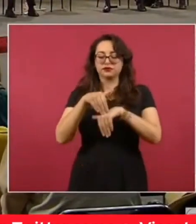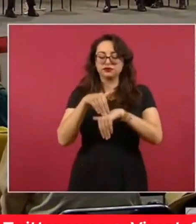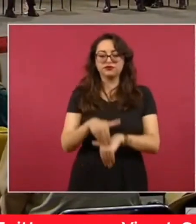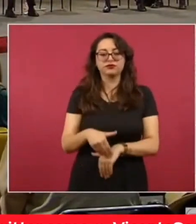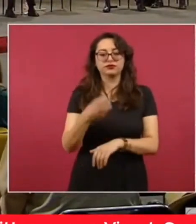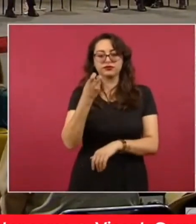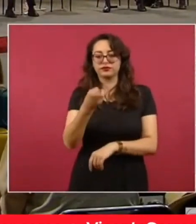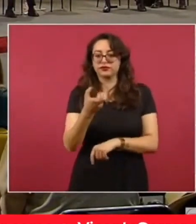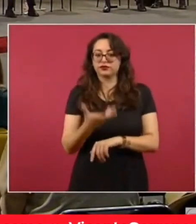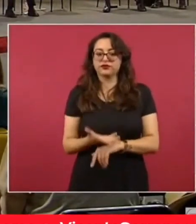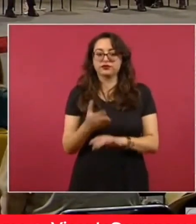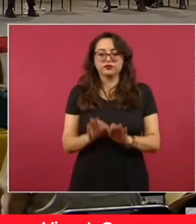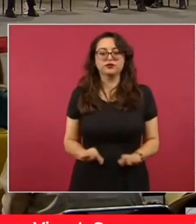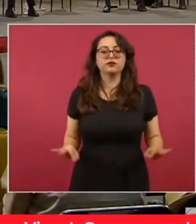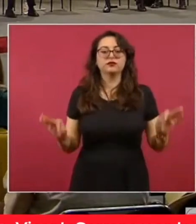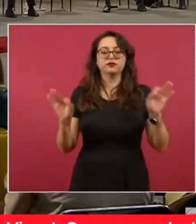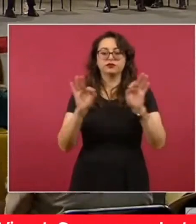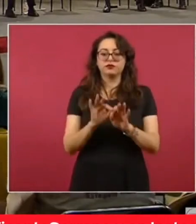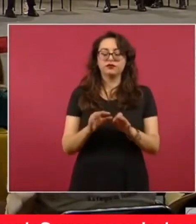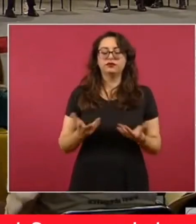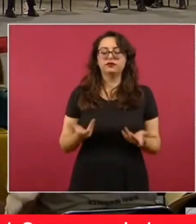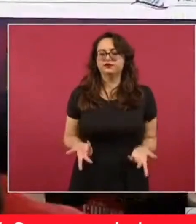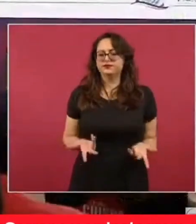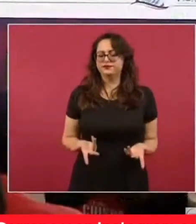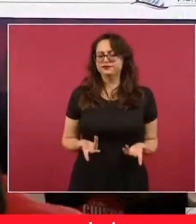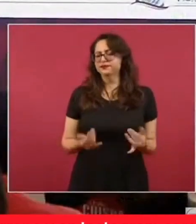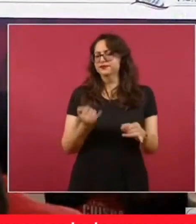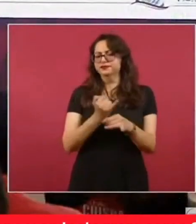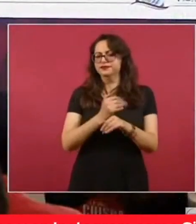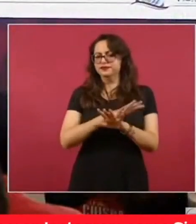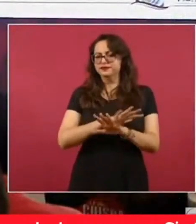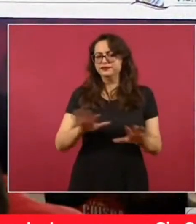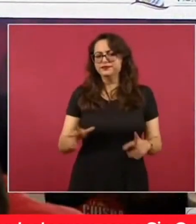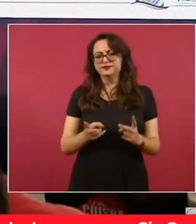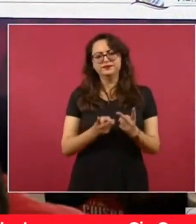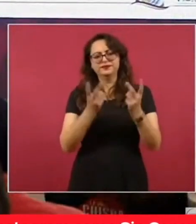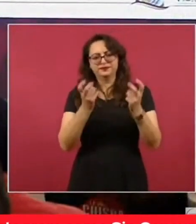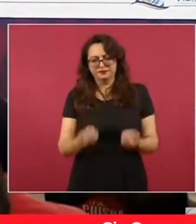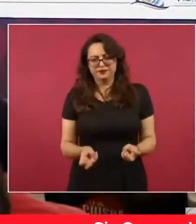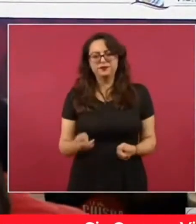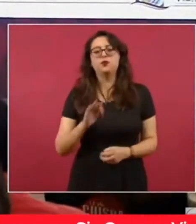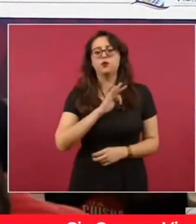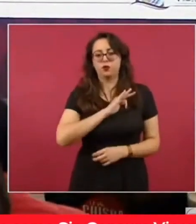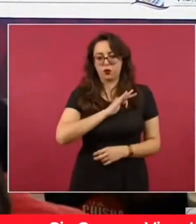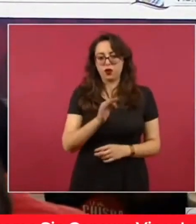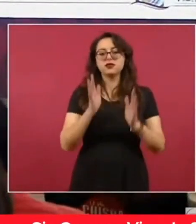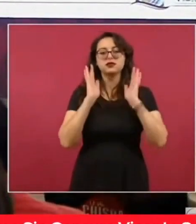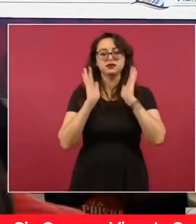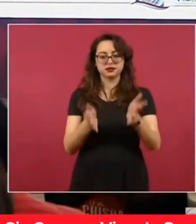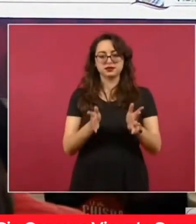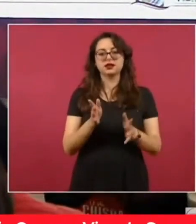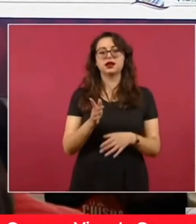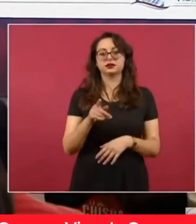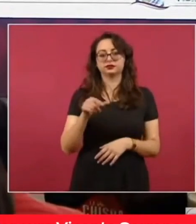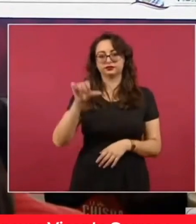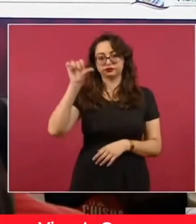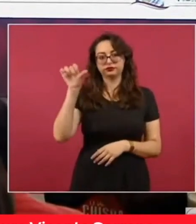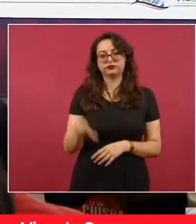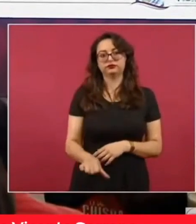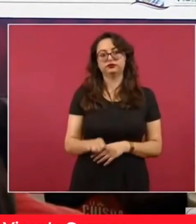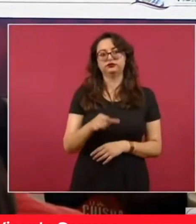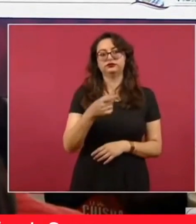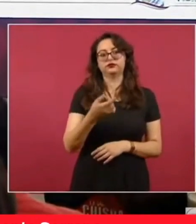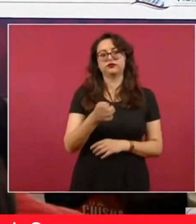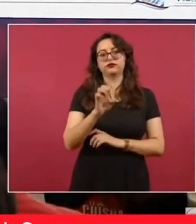fundamental. Toda esta información, estas orientaciones, ya están desde el día de hoy en el